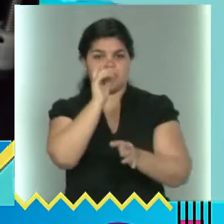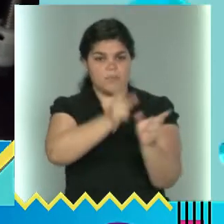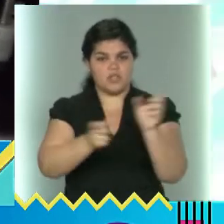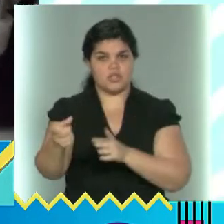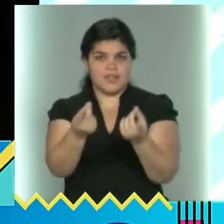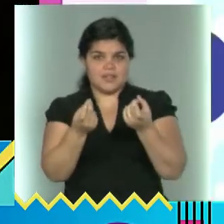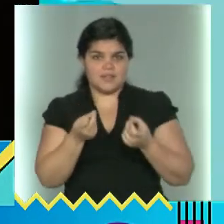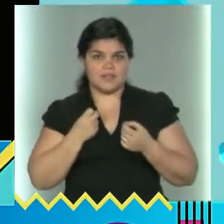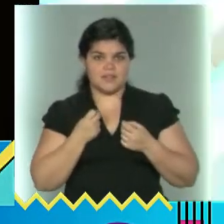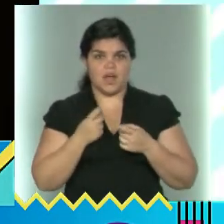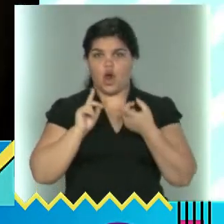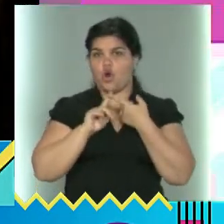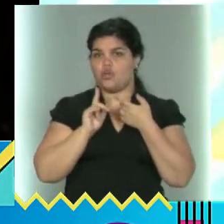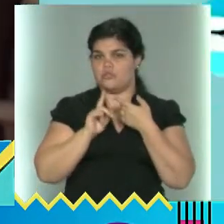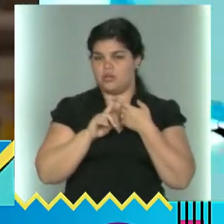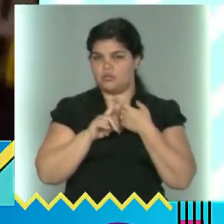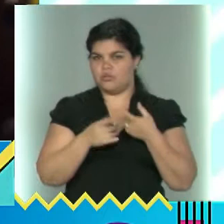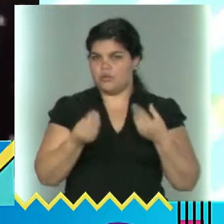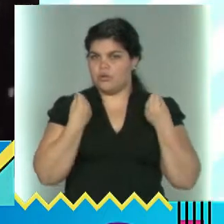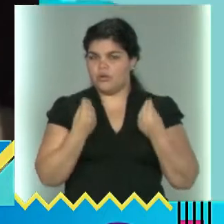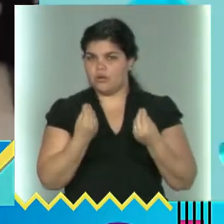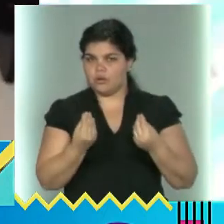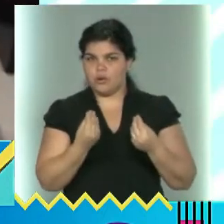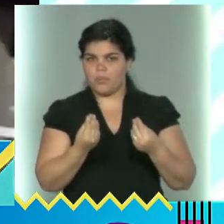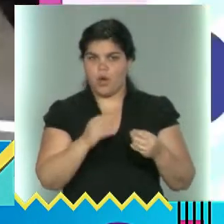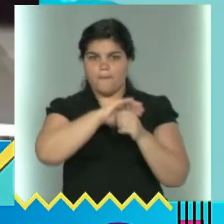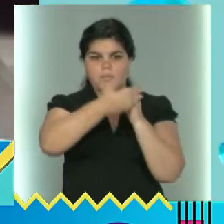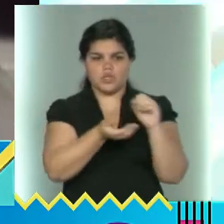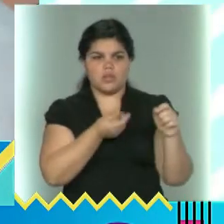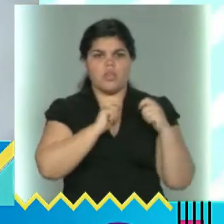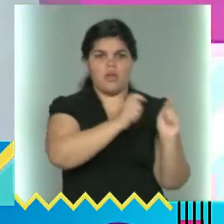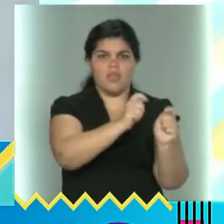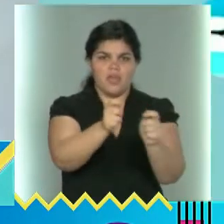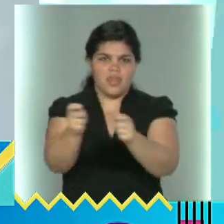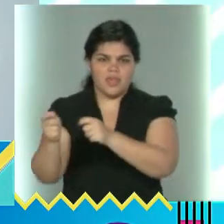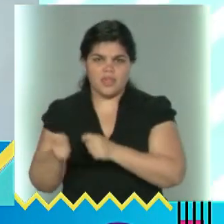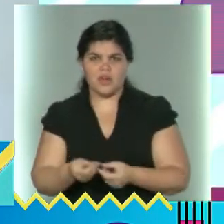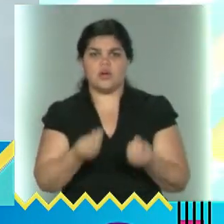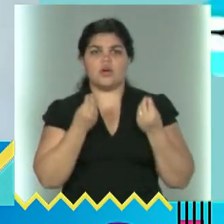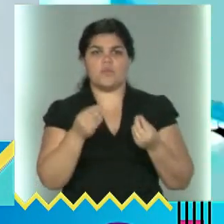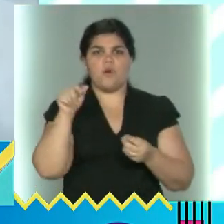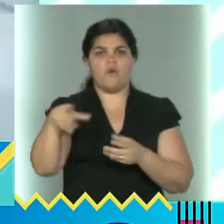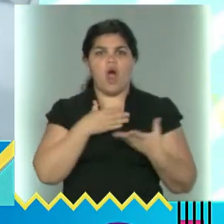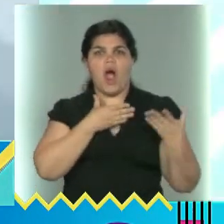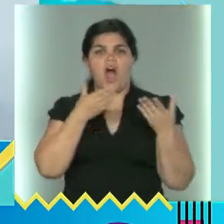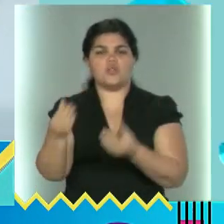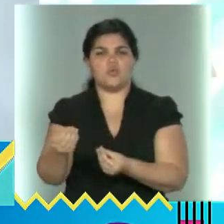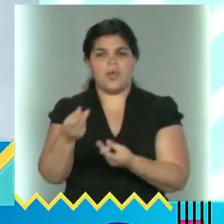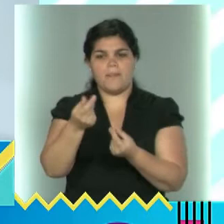necesiten contactarme. ¿Cómo es posible de alguna forma entregar tantas prótesis y realizarlas? ¿Tenés alguna ayuda o